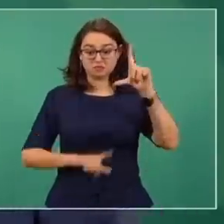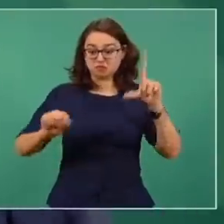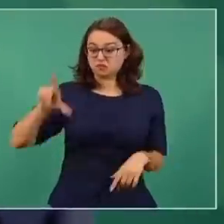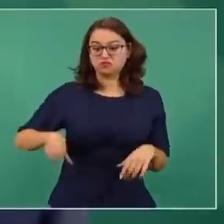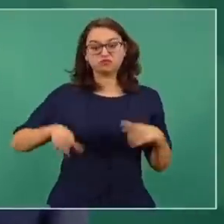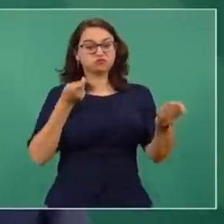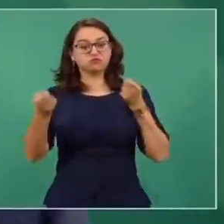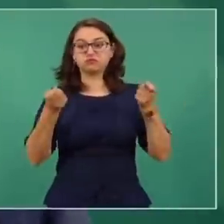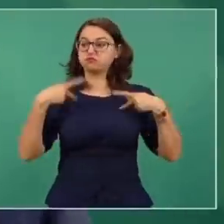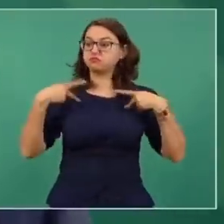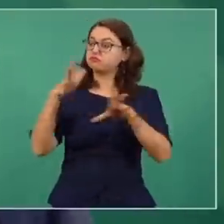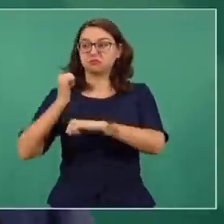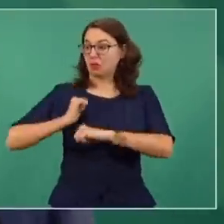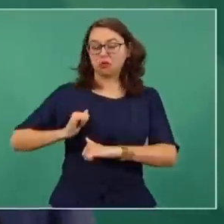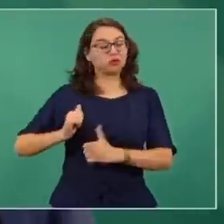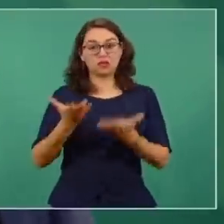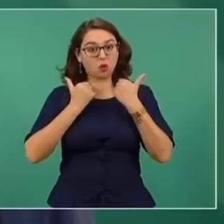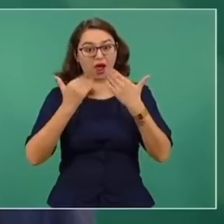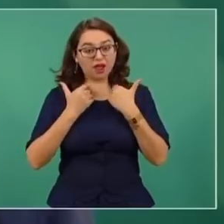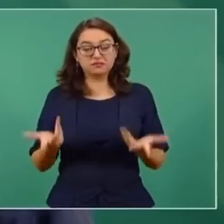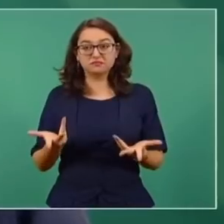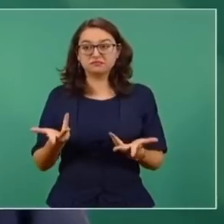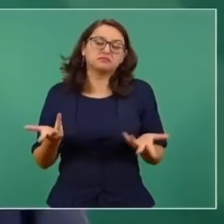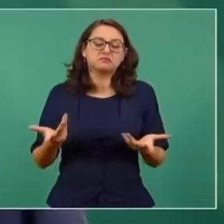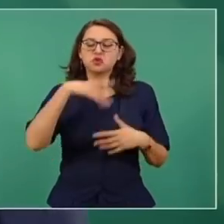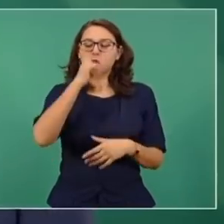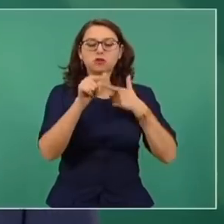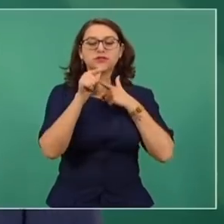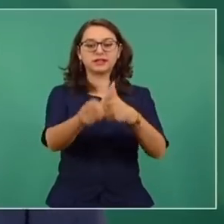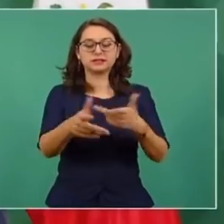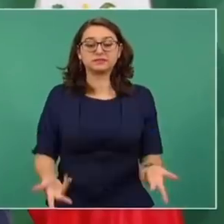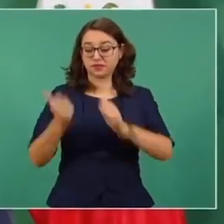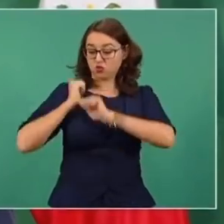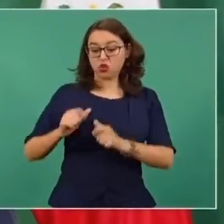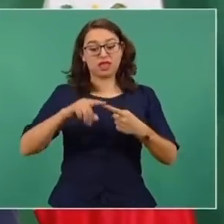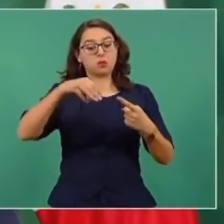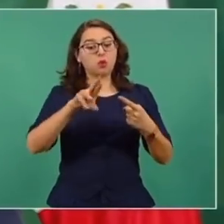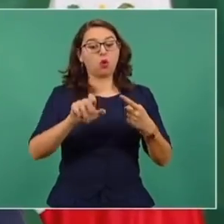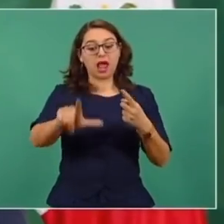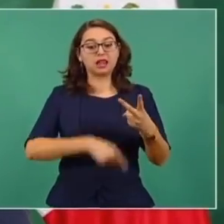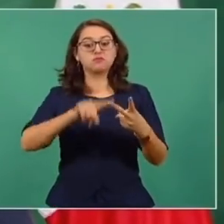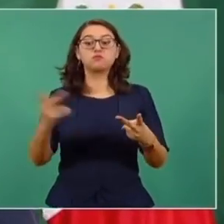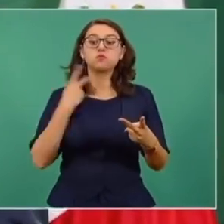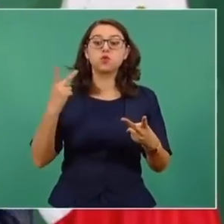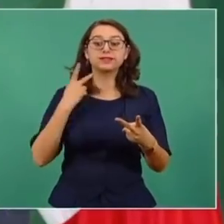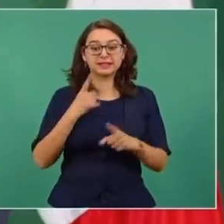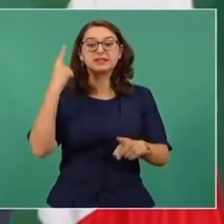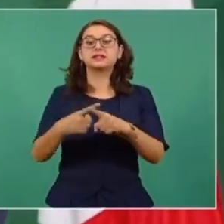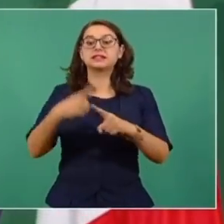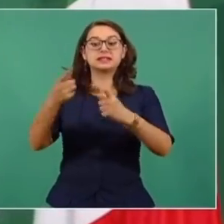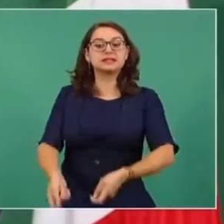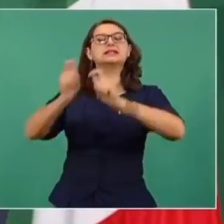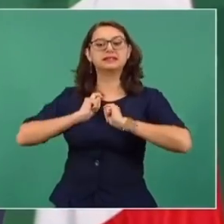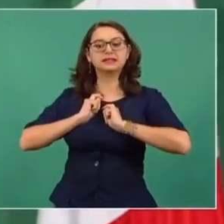México sin autoridad moral, sin autoridad política. Y esa autoridad moral y esa autoridad política tiene la